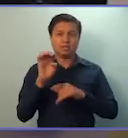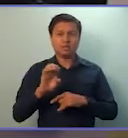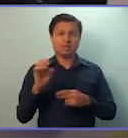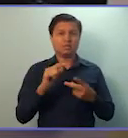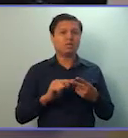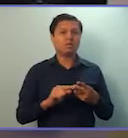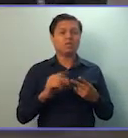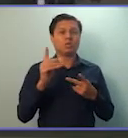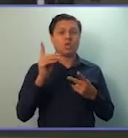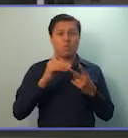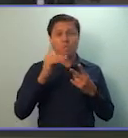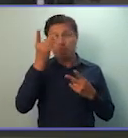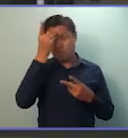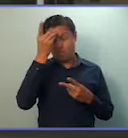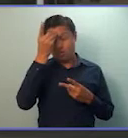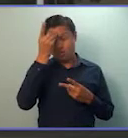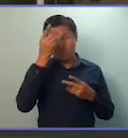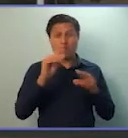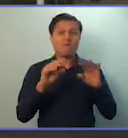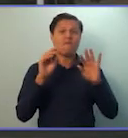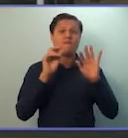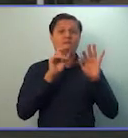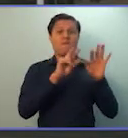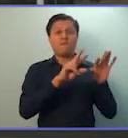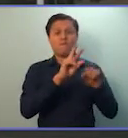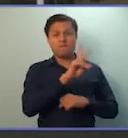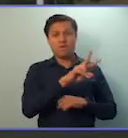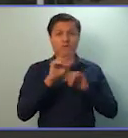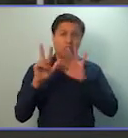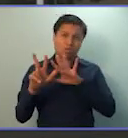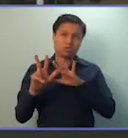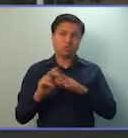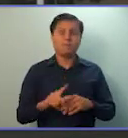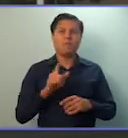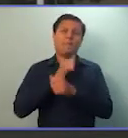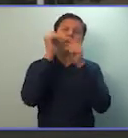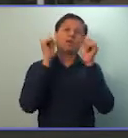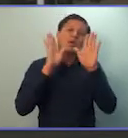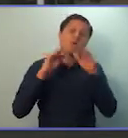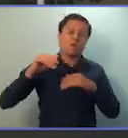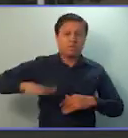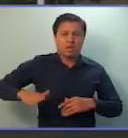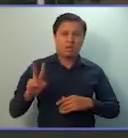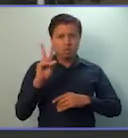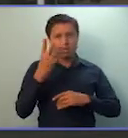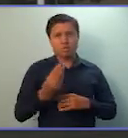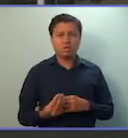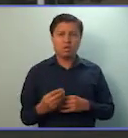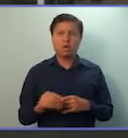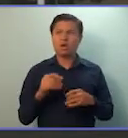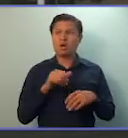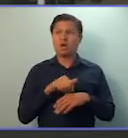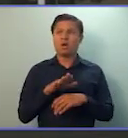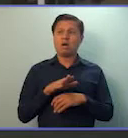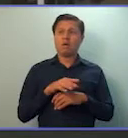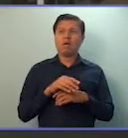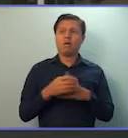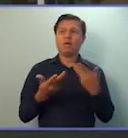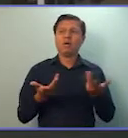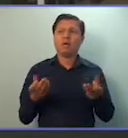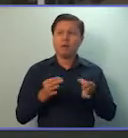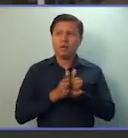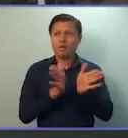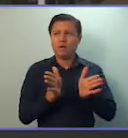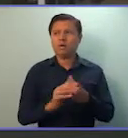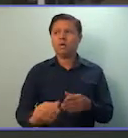28 este por la mañana o por la tarde de los dos días pueden asistir de hecho la el citatorio que se le está haciendo se